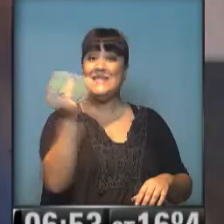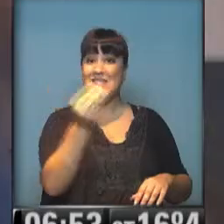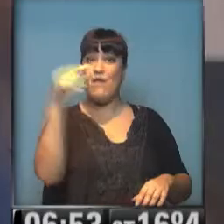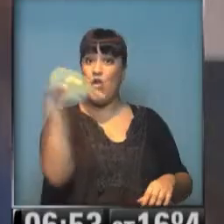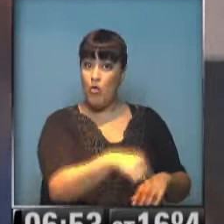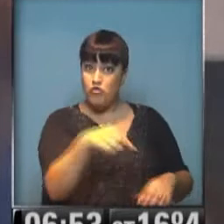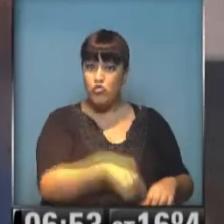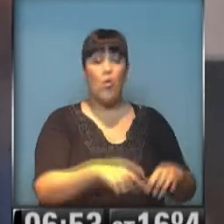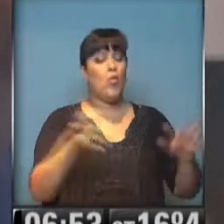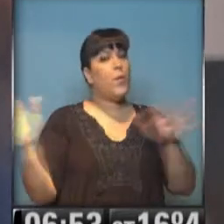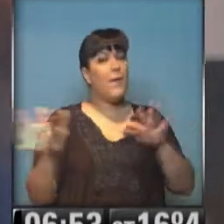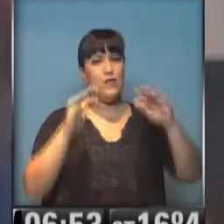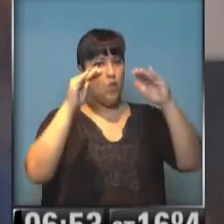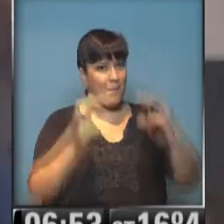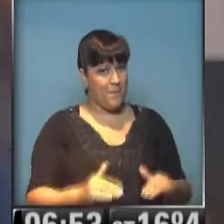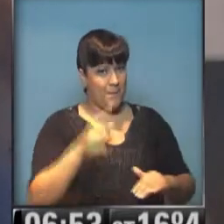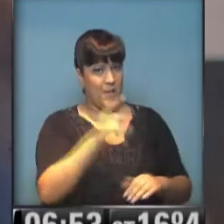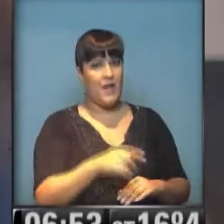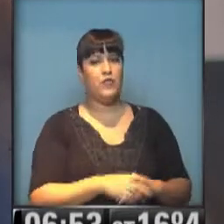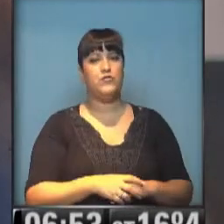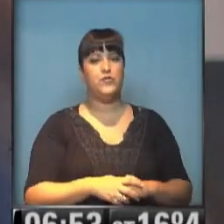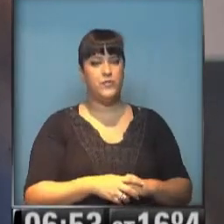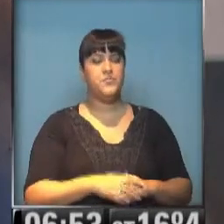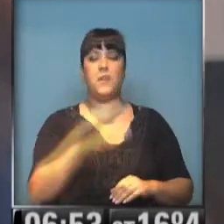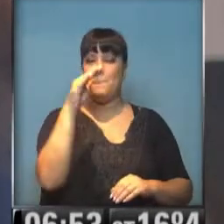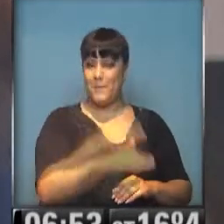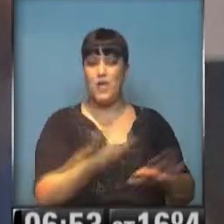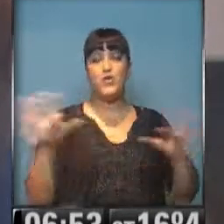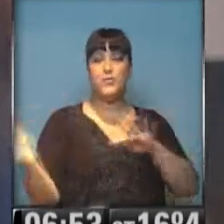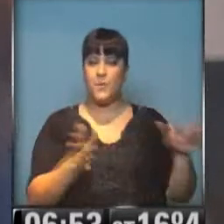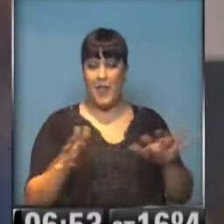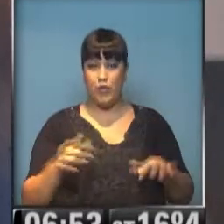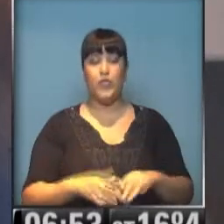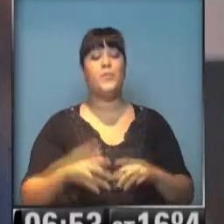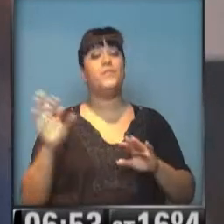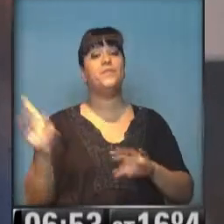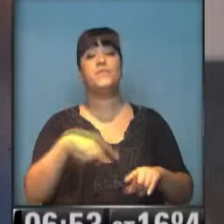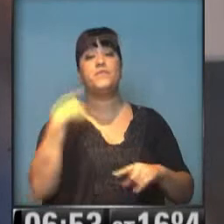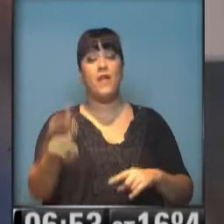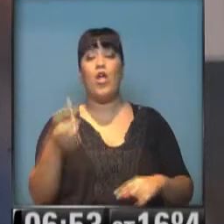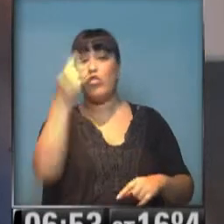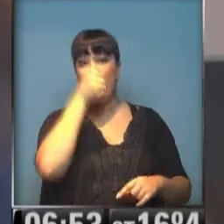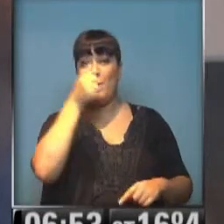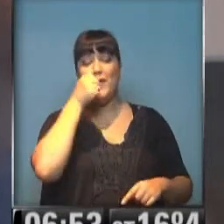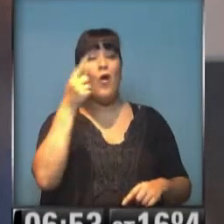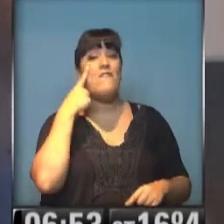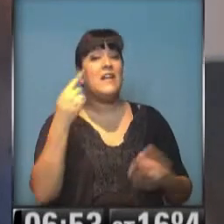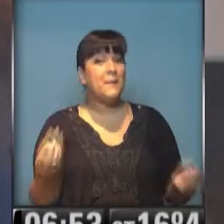sábado. Se separan un poquito las isobaras, afloja el viento. ¿Vamos al domingo a ver qué